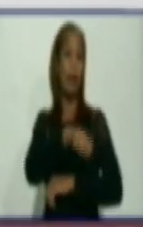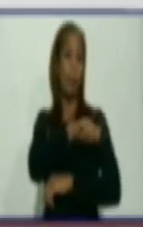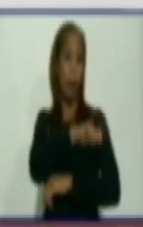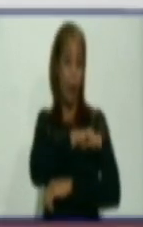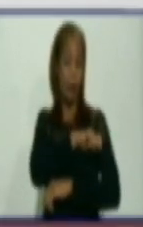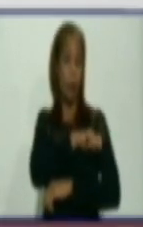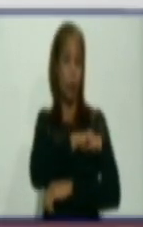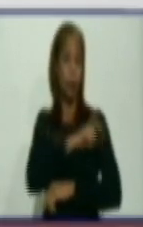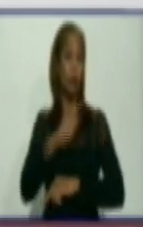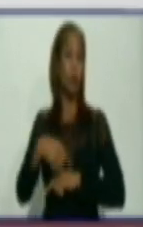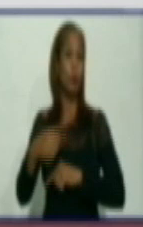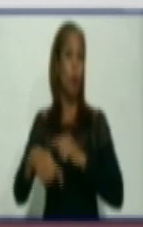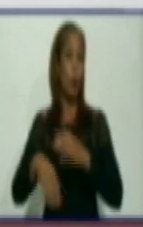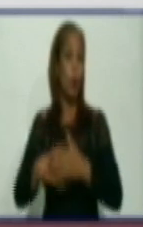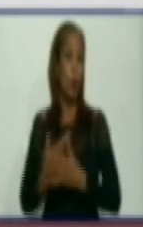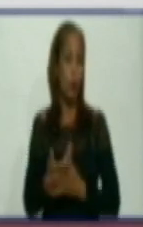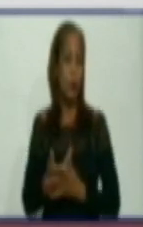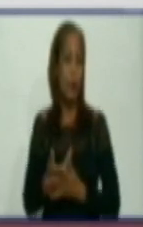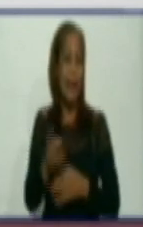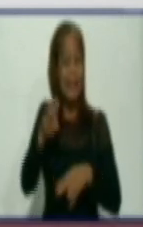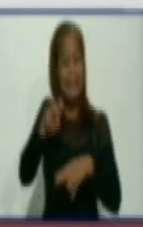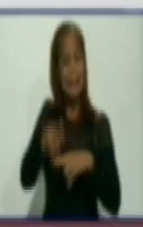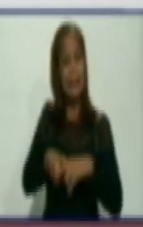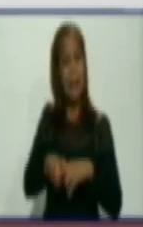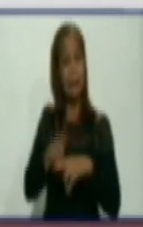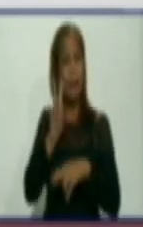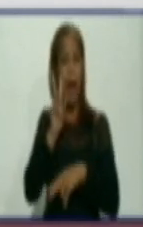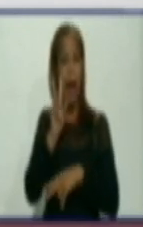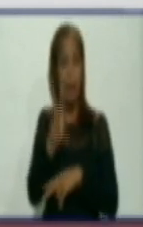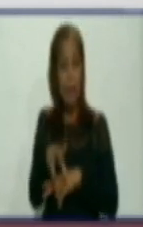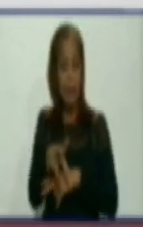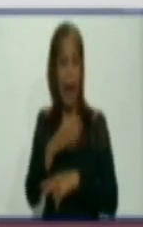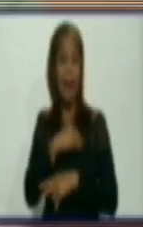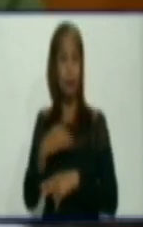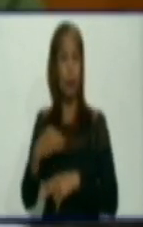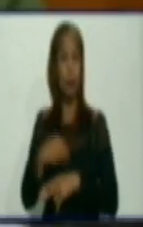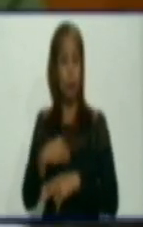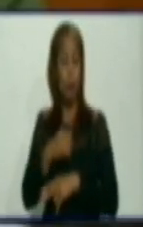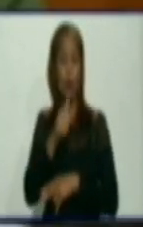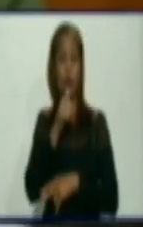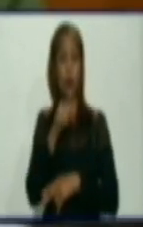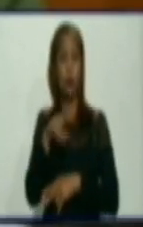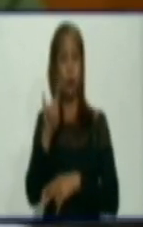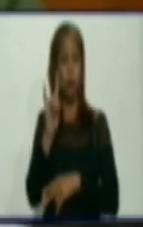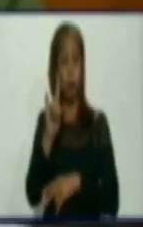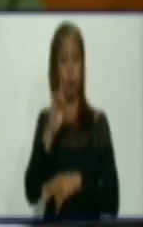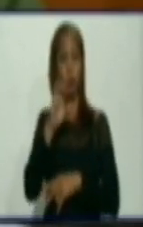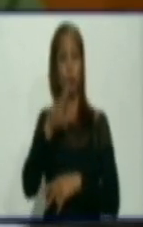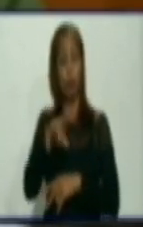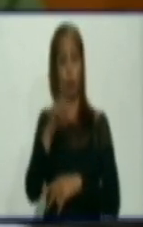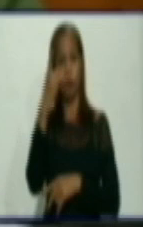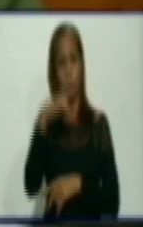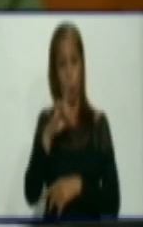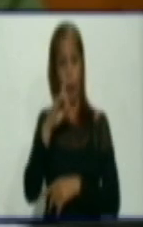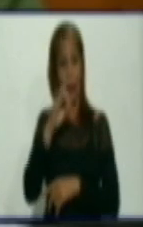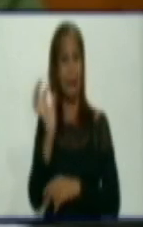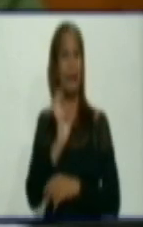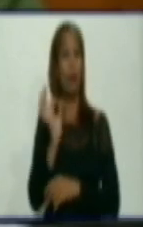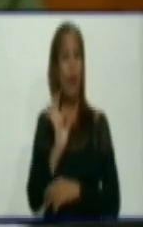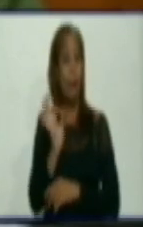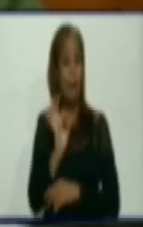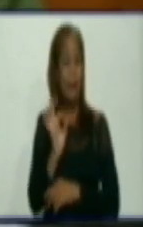visualiza al doctor Durán en los medios nacionales, en su conferencia de prensa, que no está resuelto en el país. A pesar de